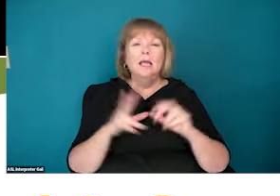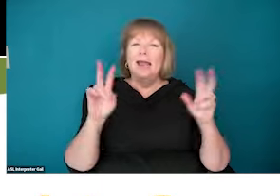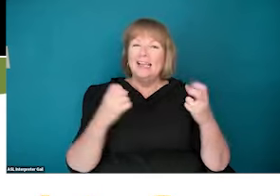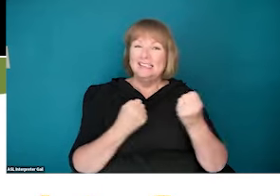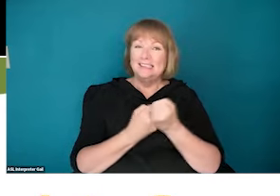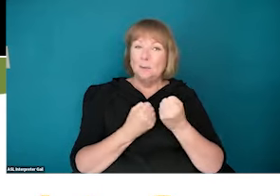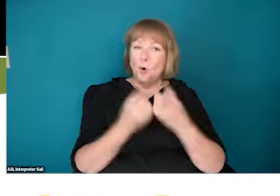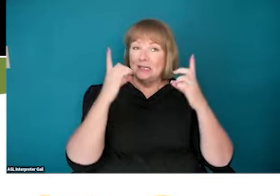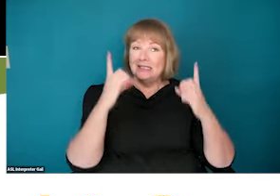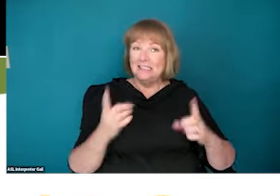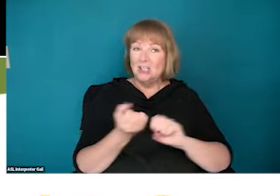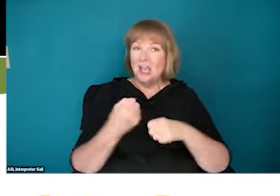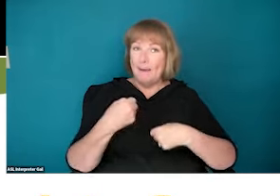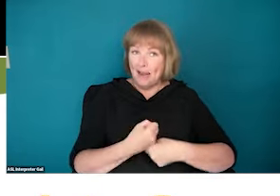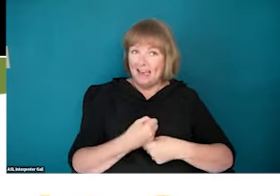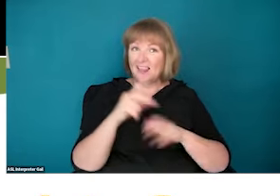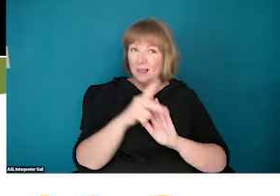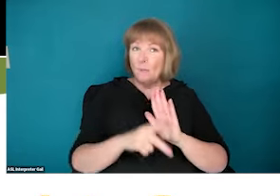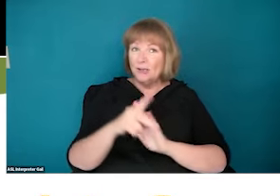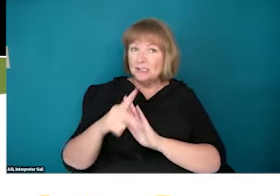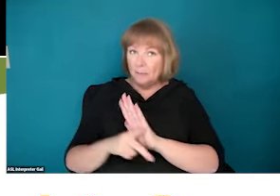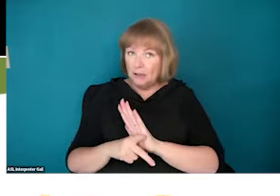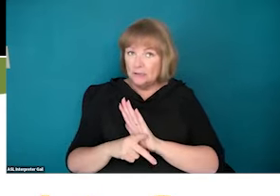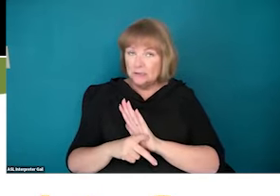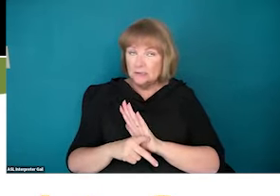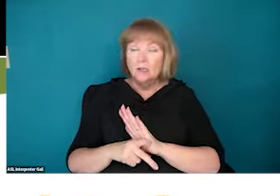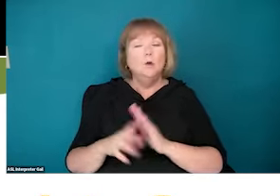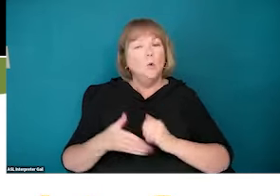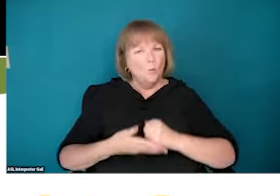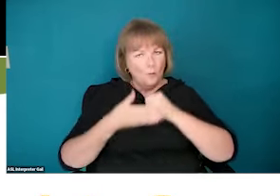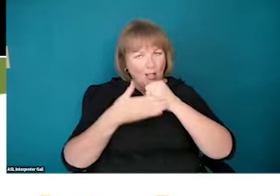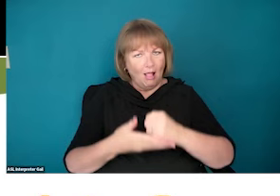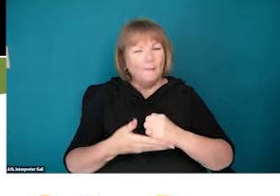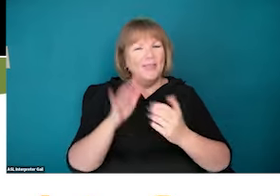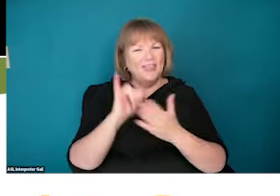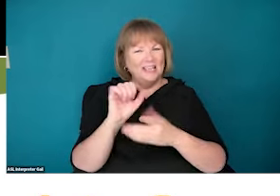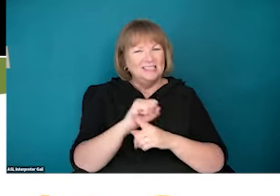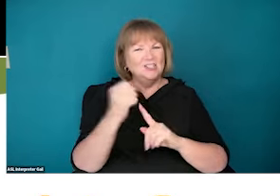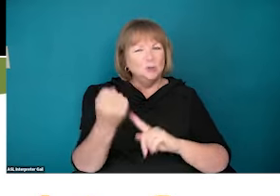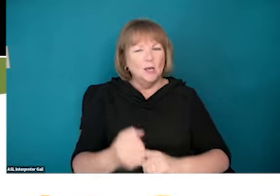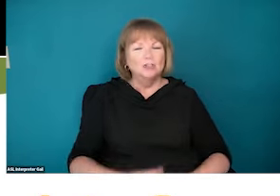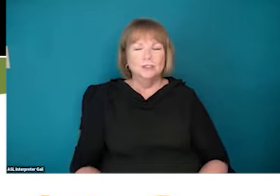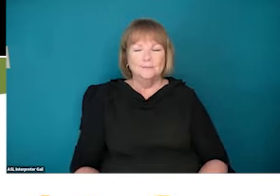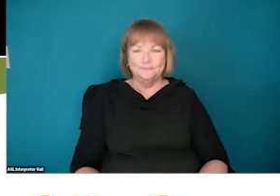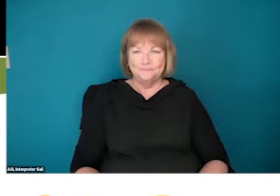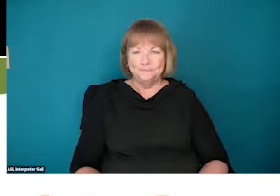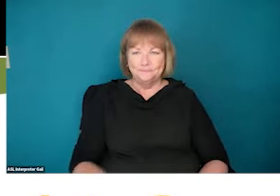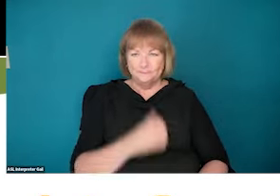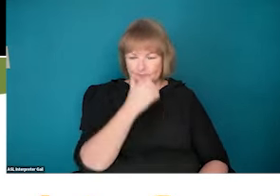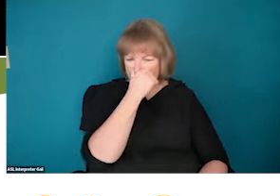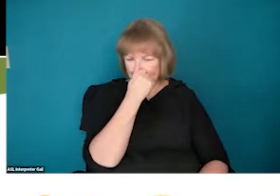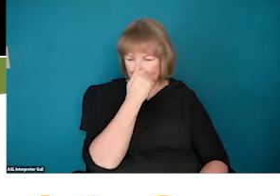situación? Entonces, es un acuerdo. Entonces, aquí hay un principio de apoyo, de toma de decisiones que está